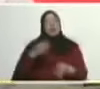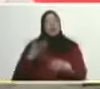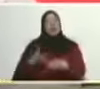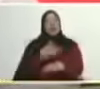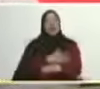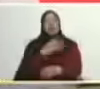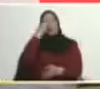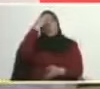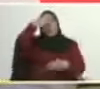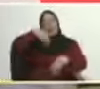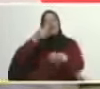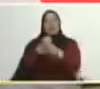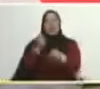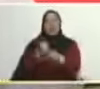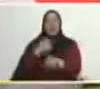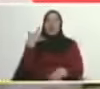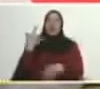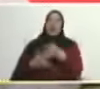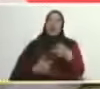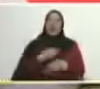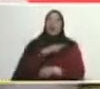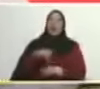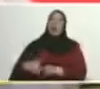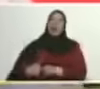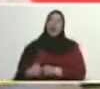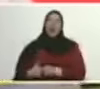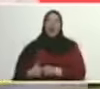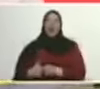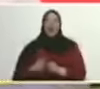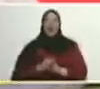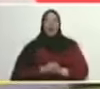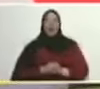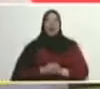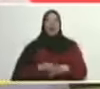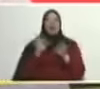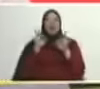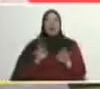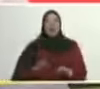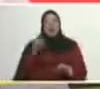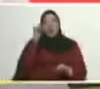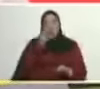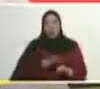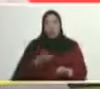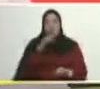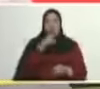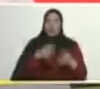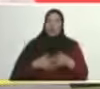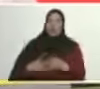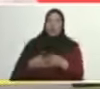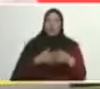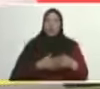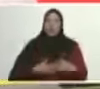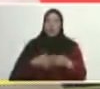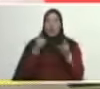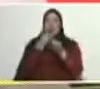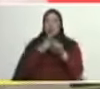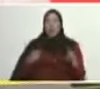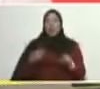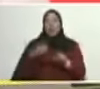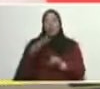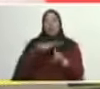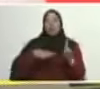la cuestionable credibilidad de sus resoluciones asediadas por el veto imperial termine de